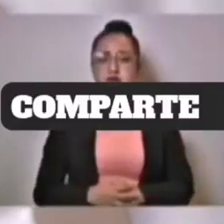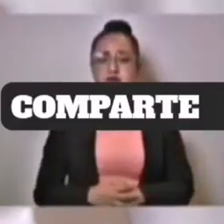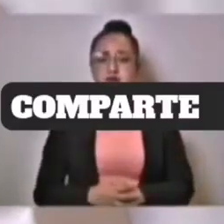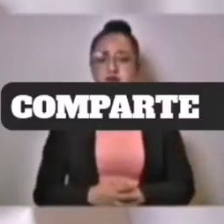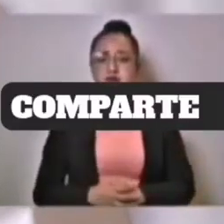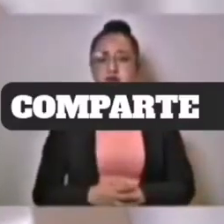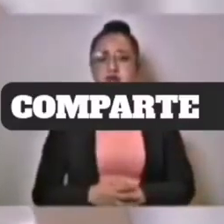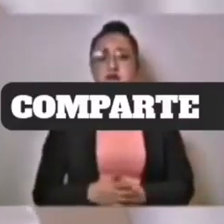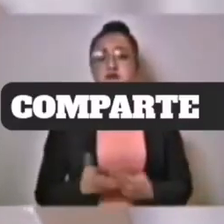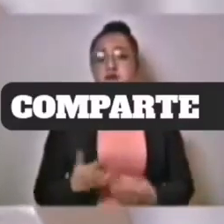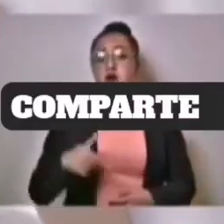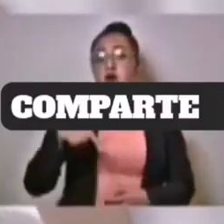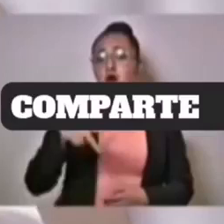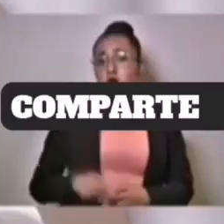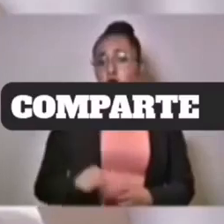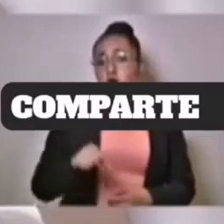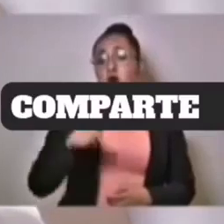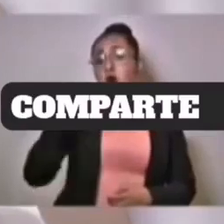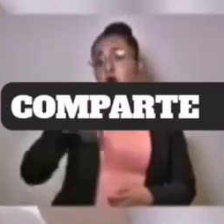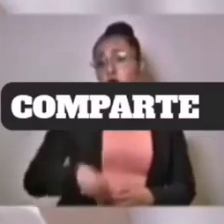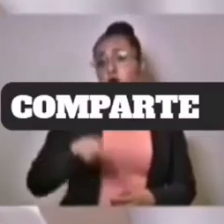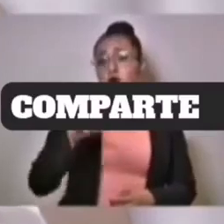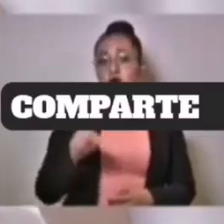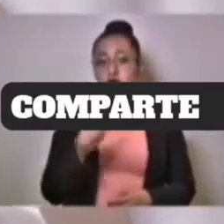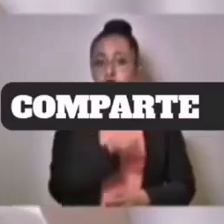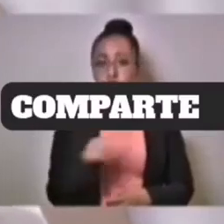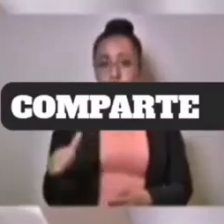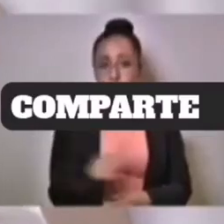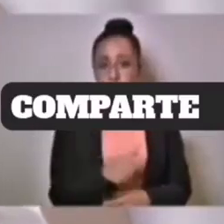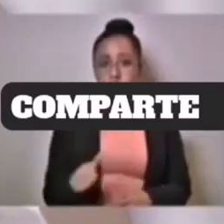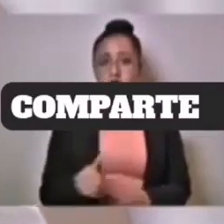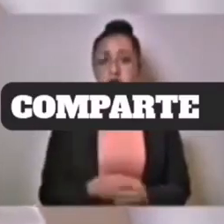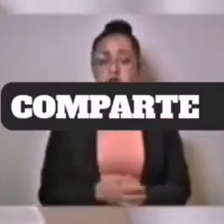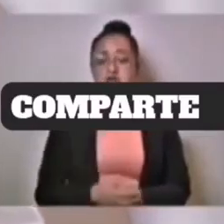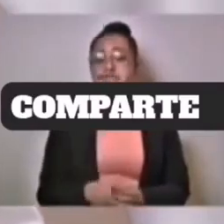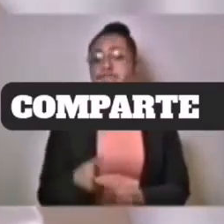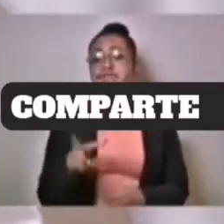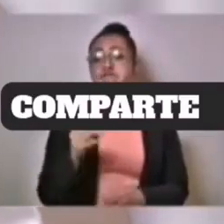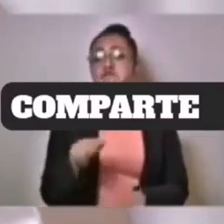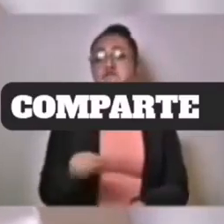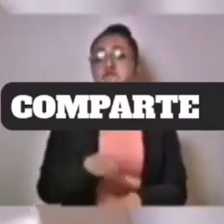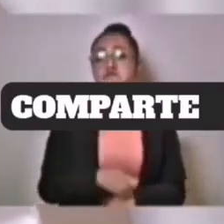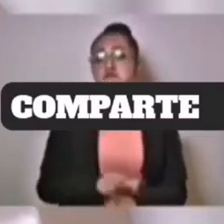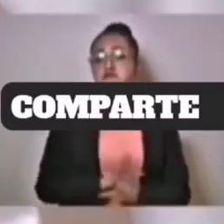de hoy no circula, pues ya no se van a ser aplicables.